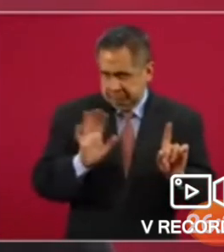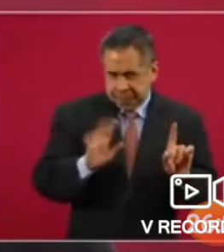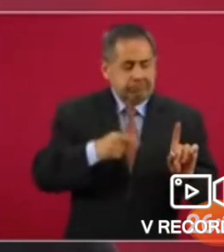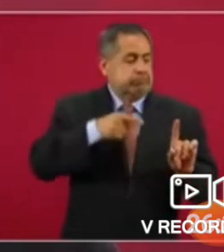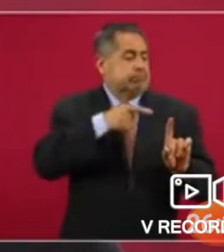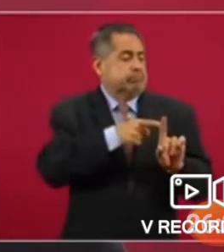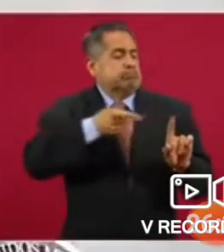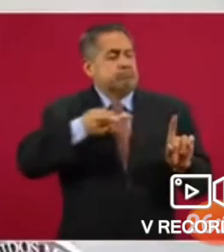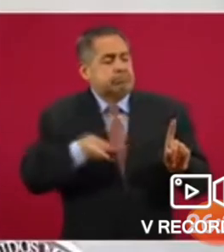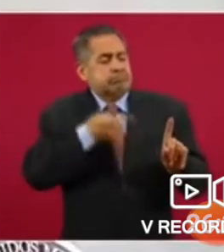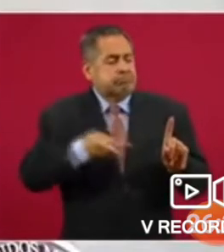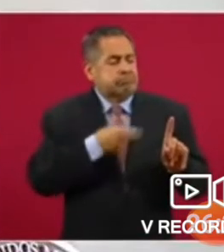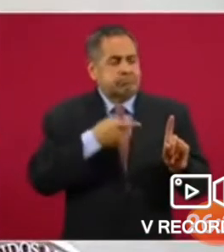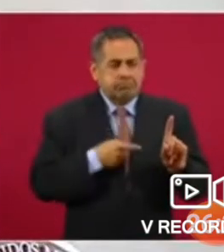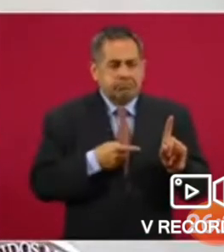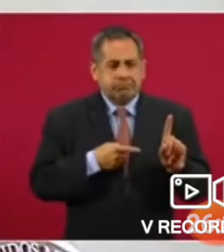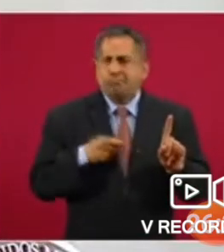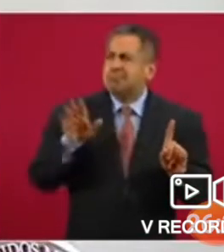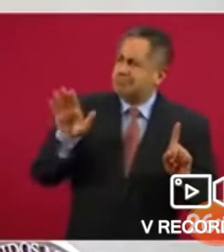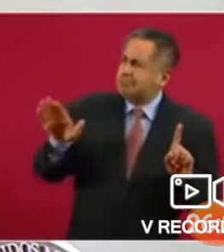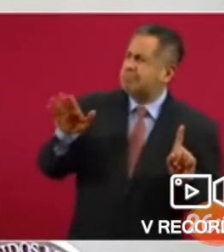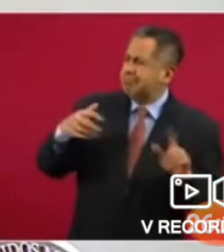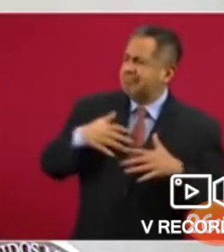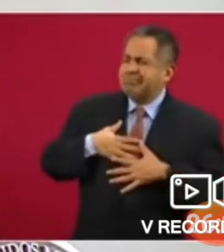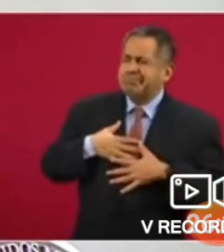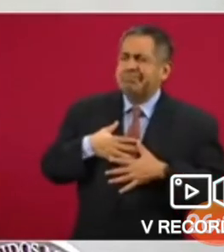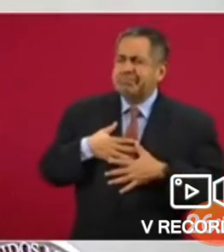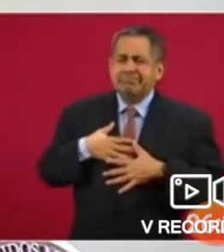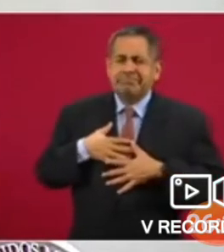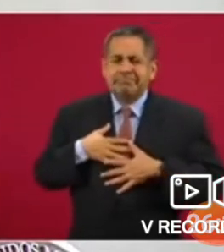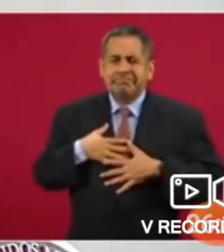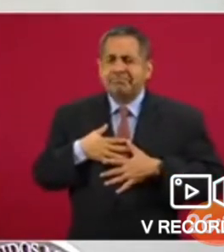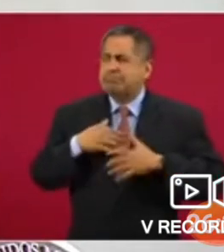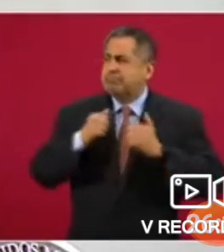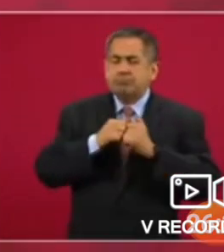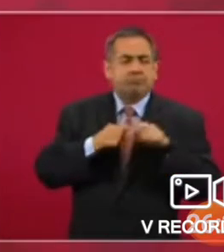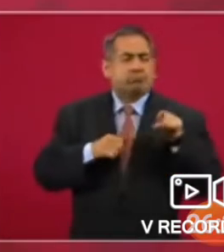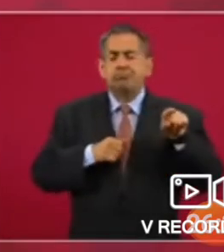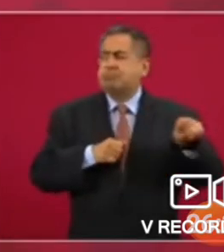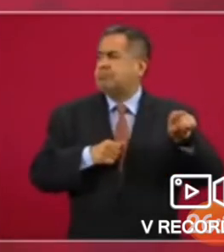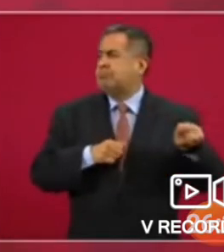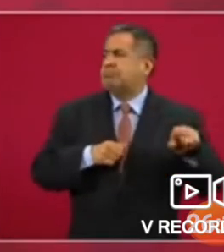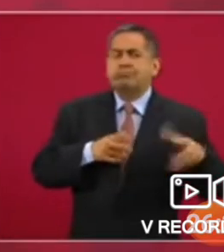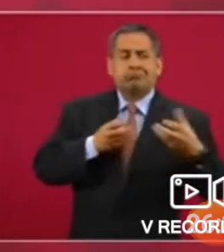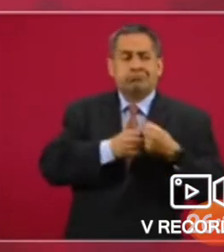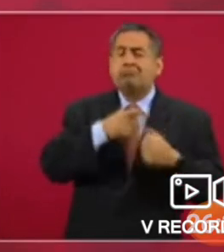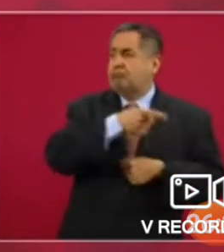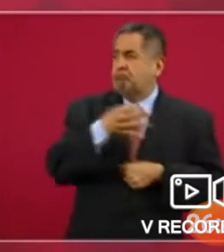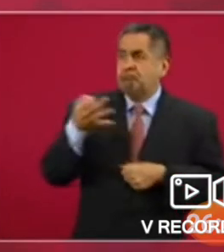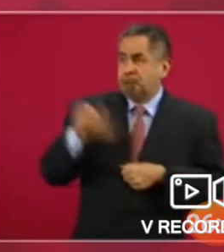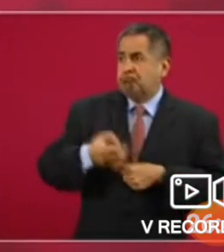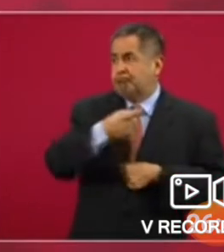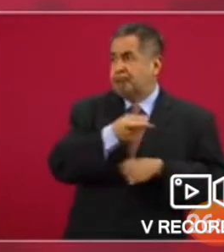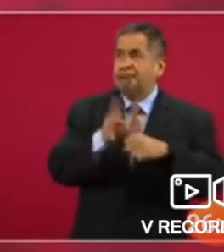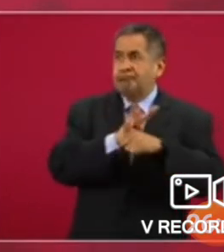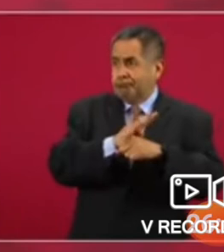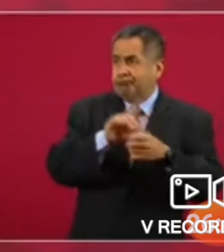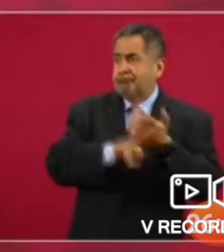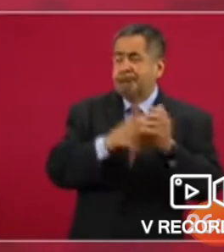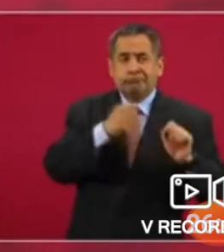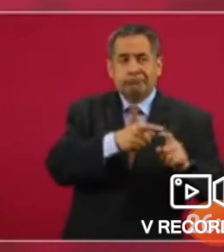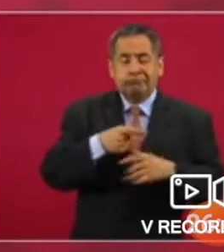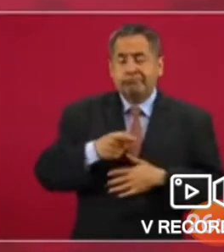persona, tiene claro que estuvo en contacto, conviviendo con alguien que tuvo